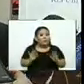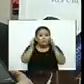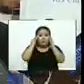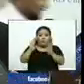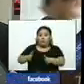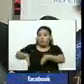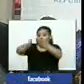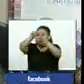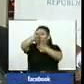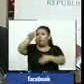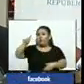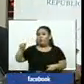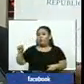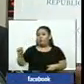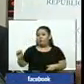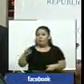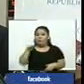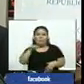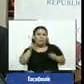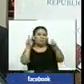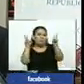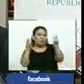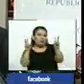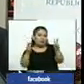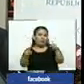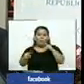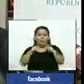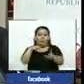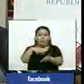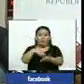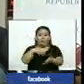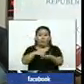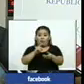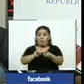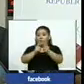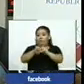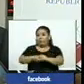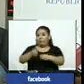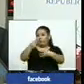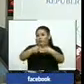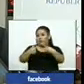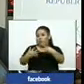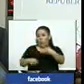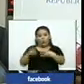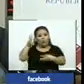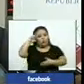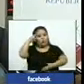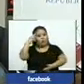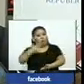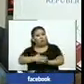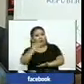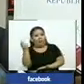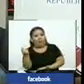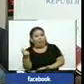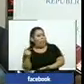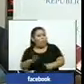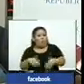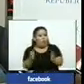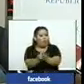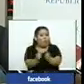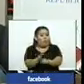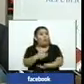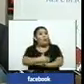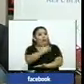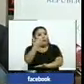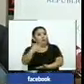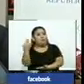Tribunal Supremo Electoral. Este tema de la democratización del sistema electoral no debe verse como un obstáculo a la finanza del tribunal, más bien